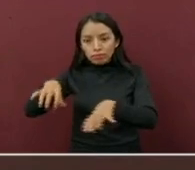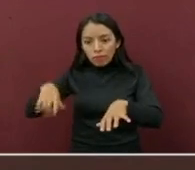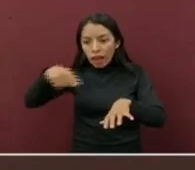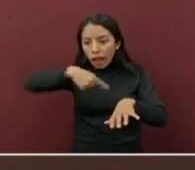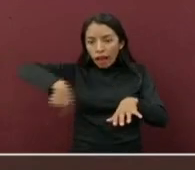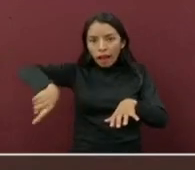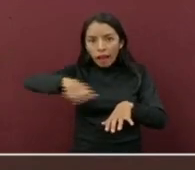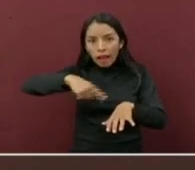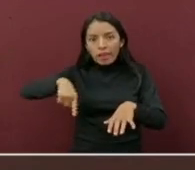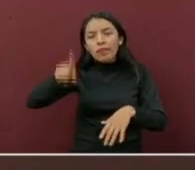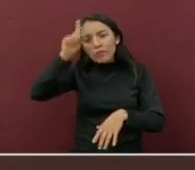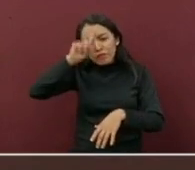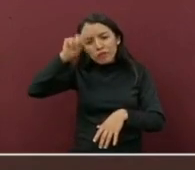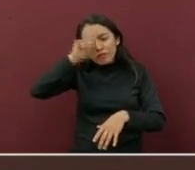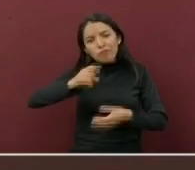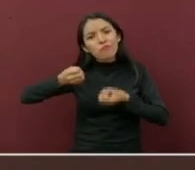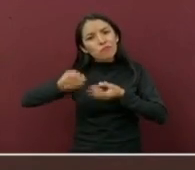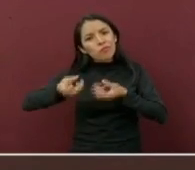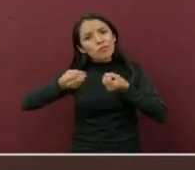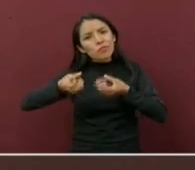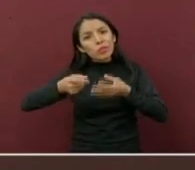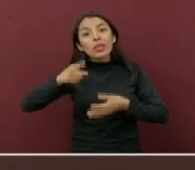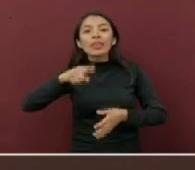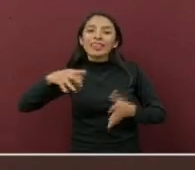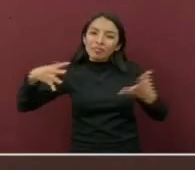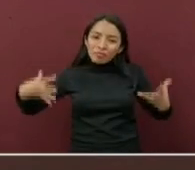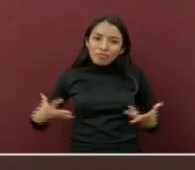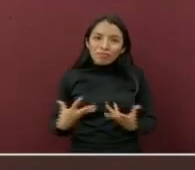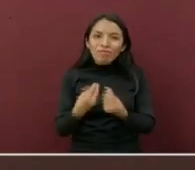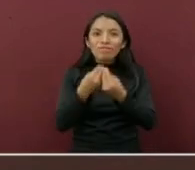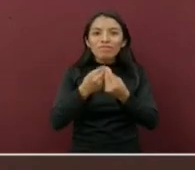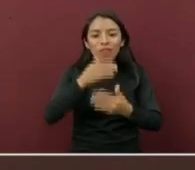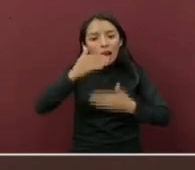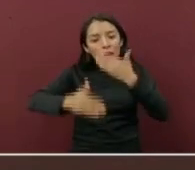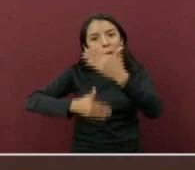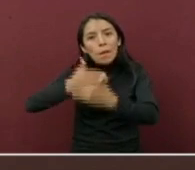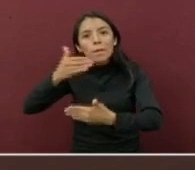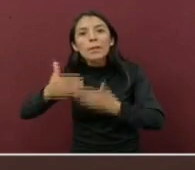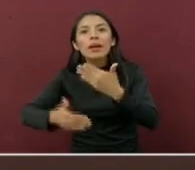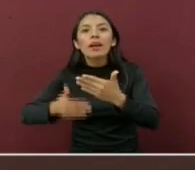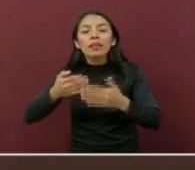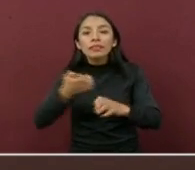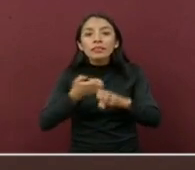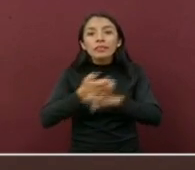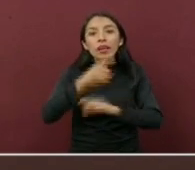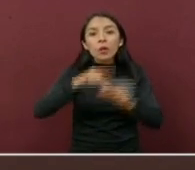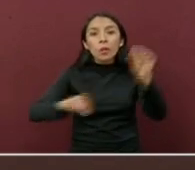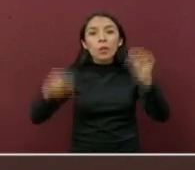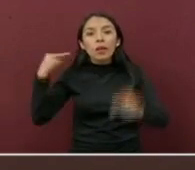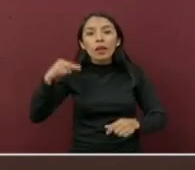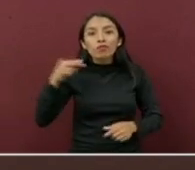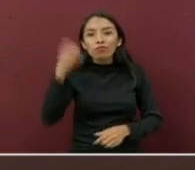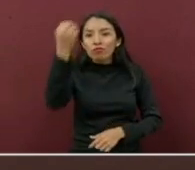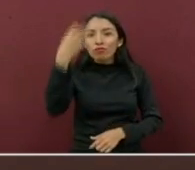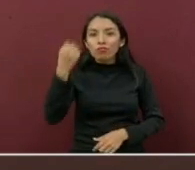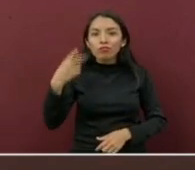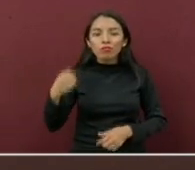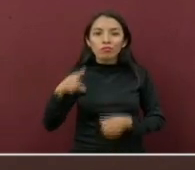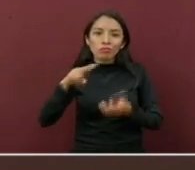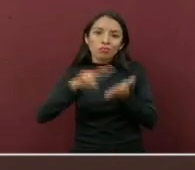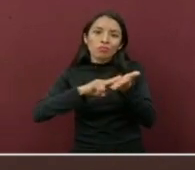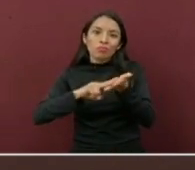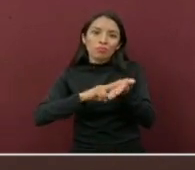y juntos lograr que nuestro estado avance a semáforo verde asimismo